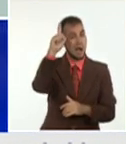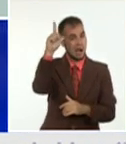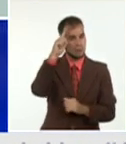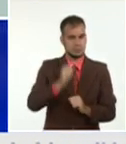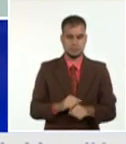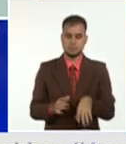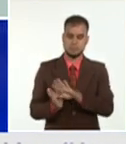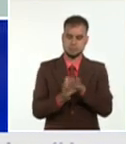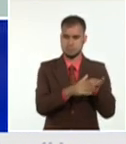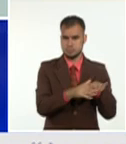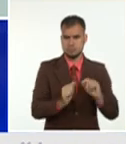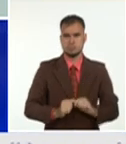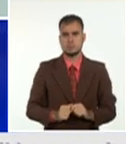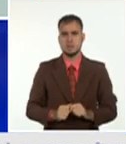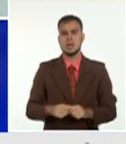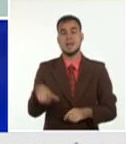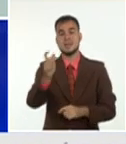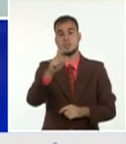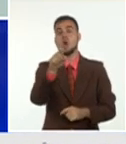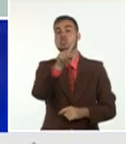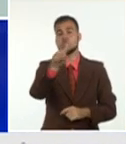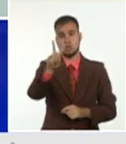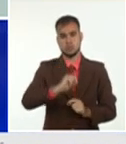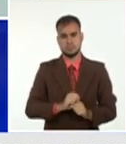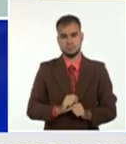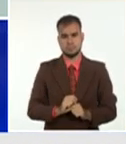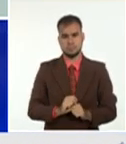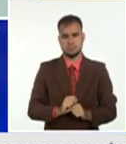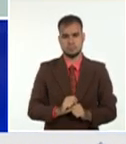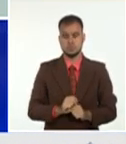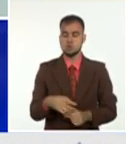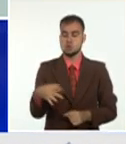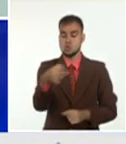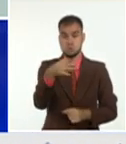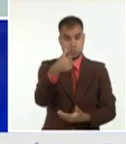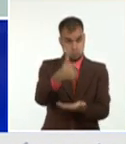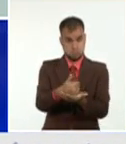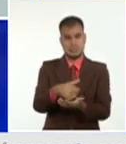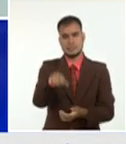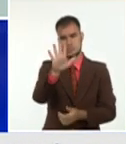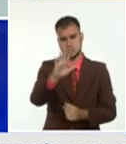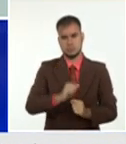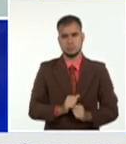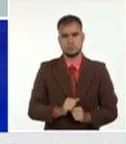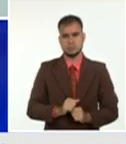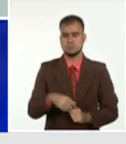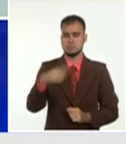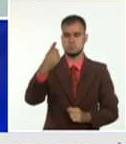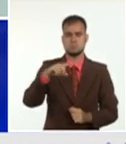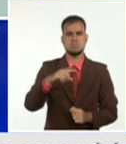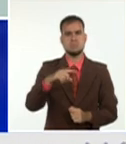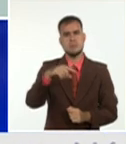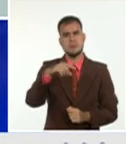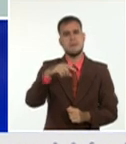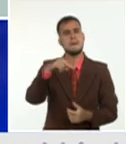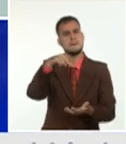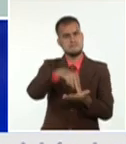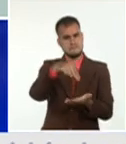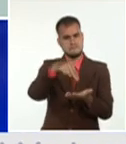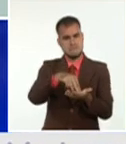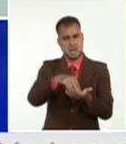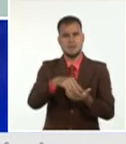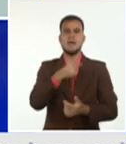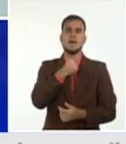12 casos importados, 5 del municipio Camagüey, Minas y Esmeralda y Vertiente con 2 cada